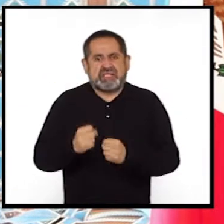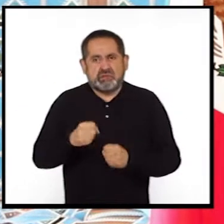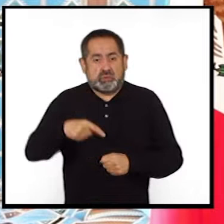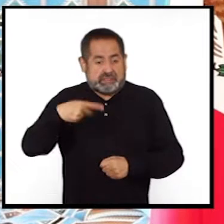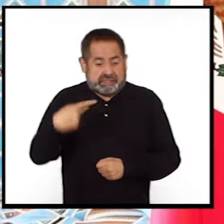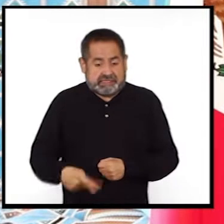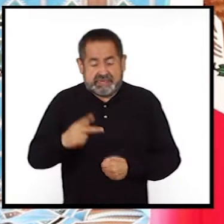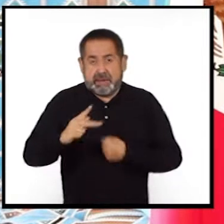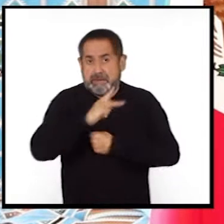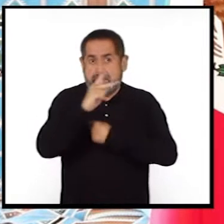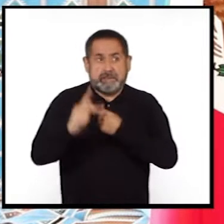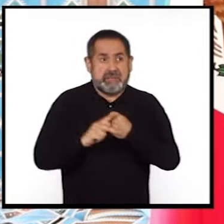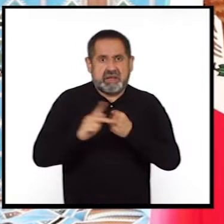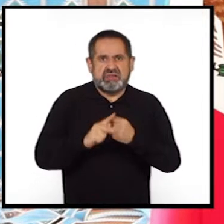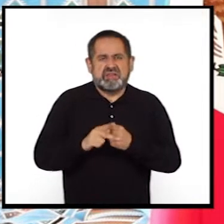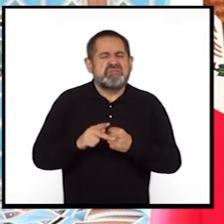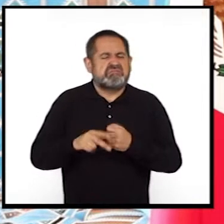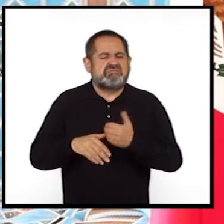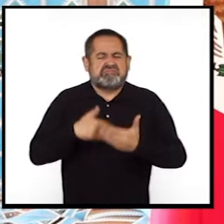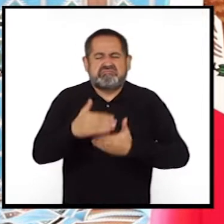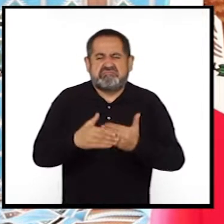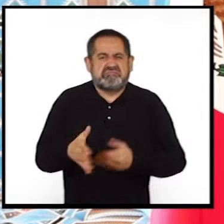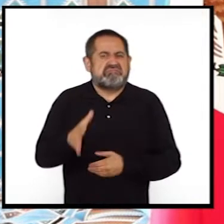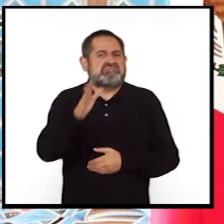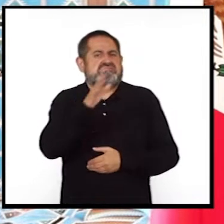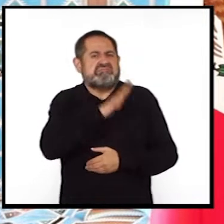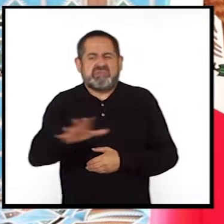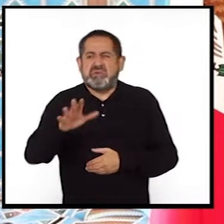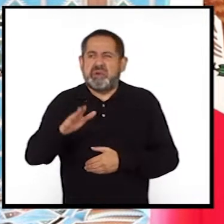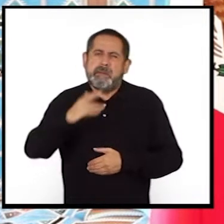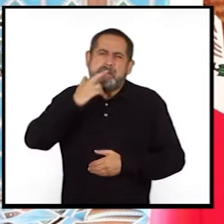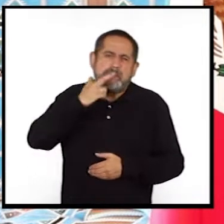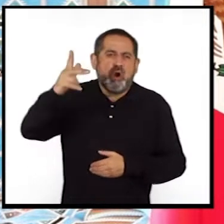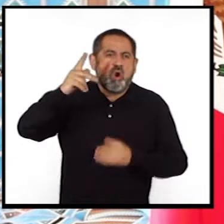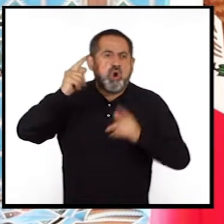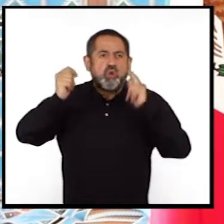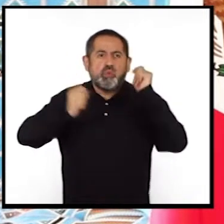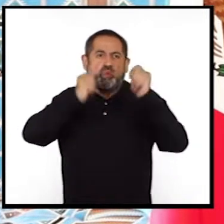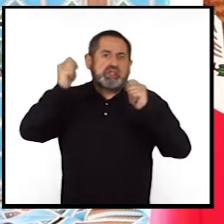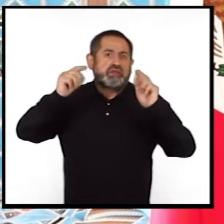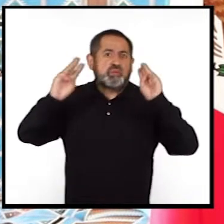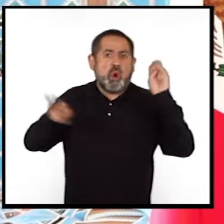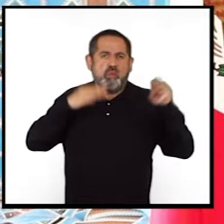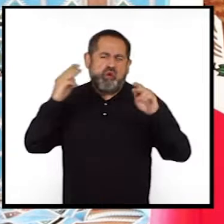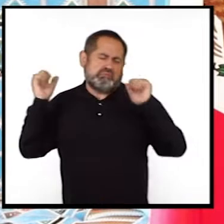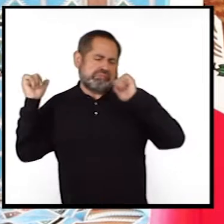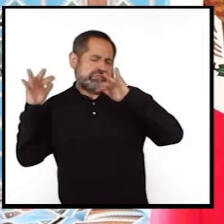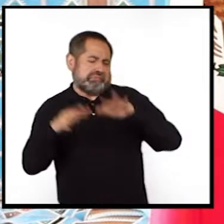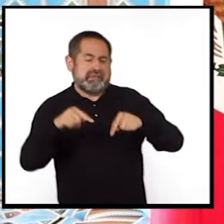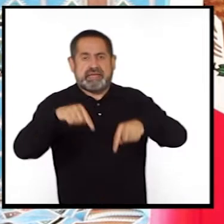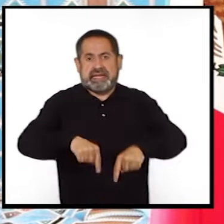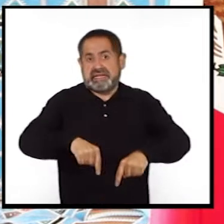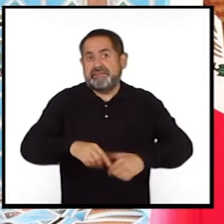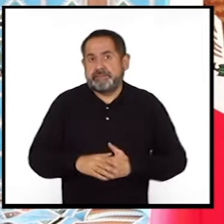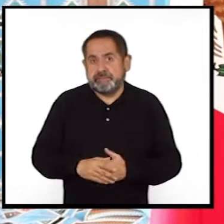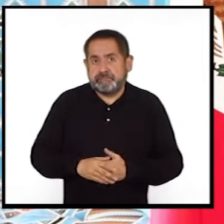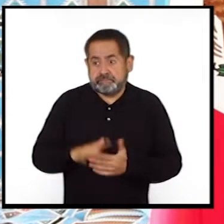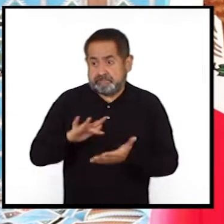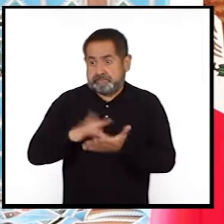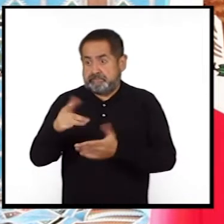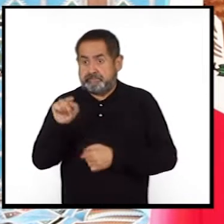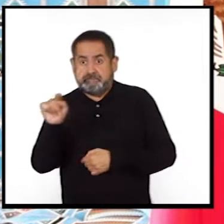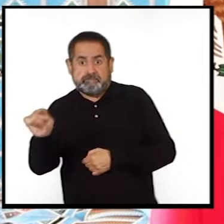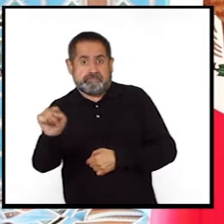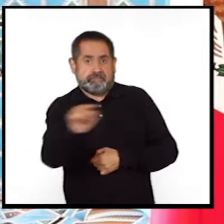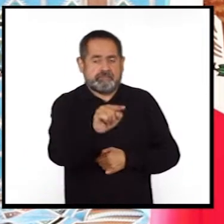gran país será la meca del turismo en el mundo. Gracias a